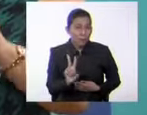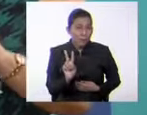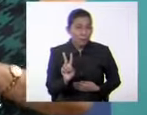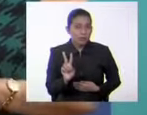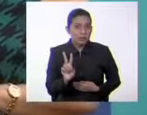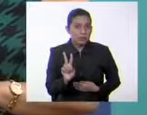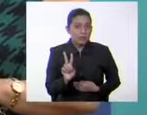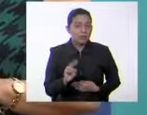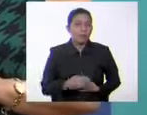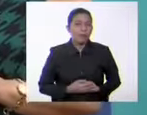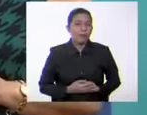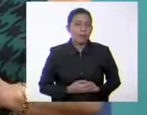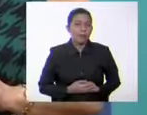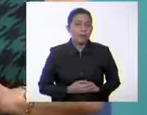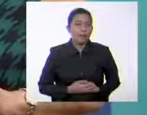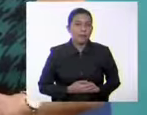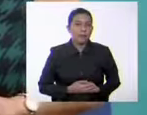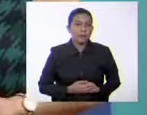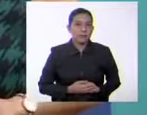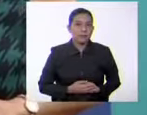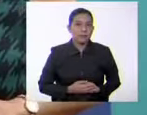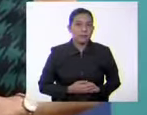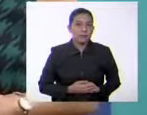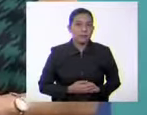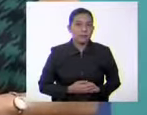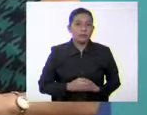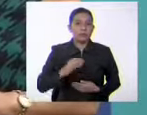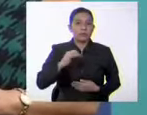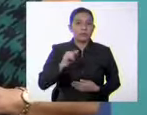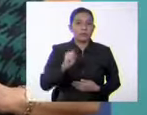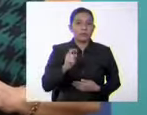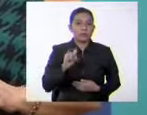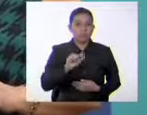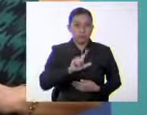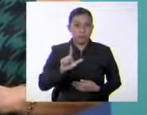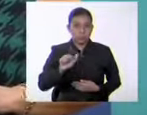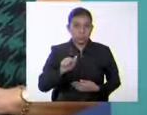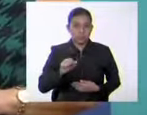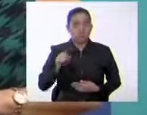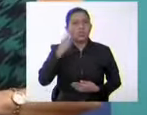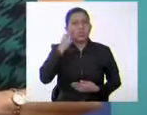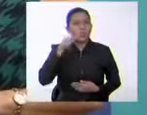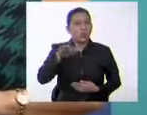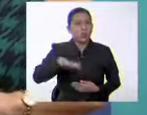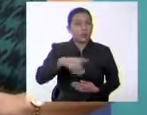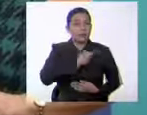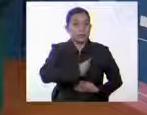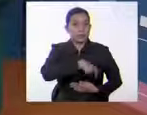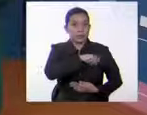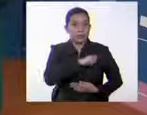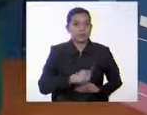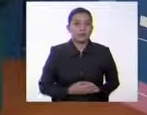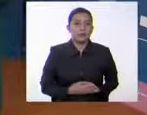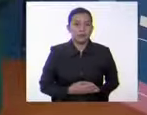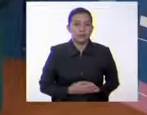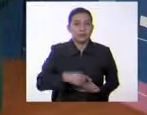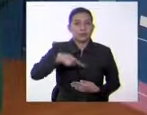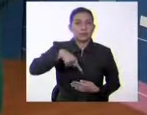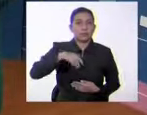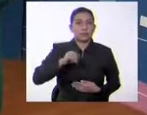hemos mencionado y está Castilla, que está en España, ¿sí? Y está